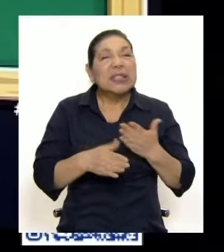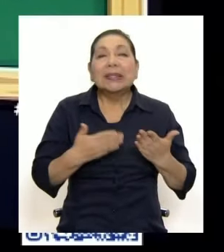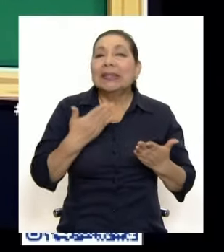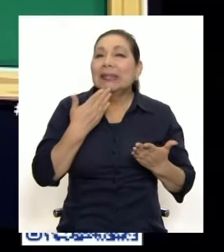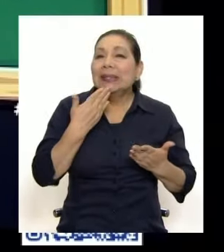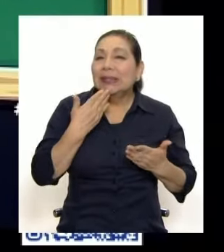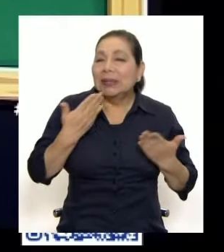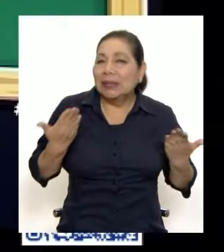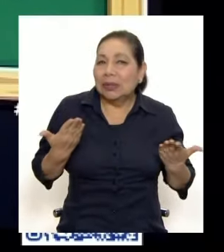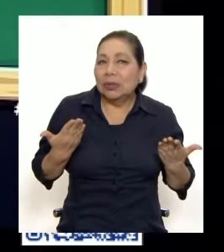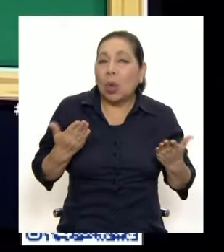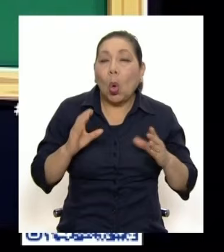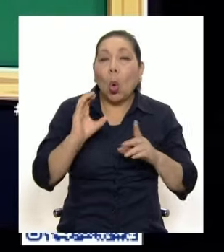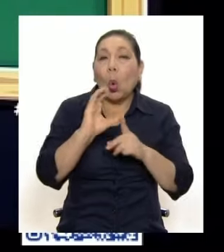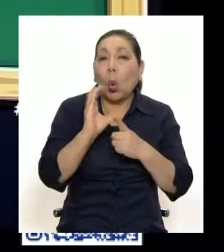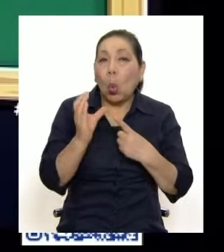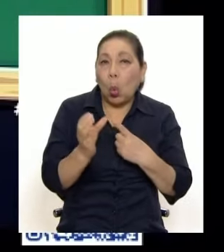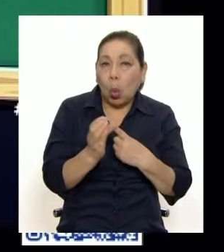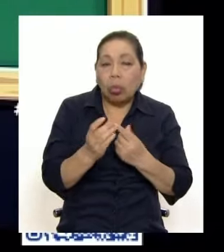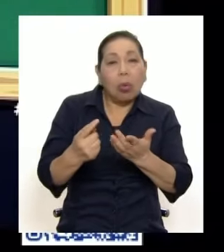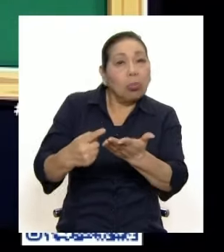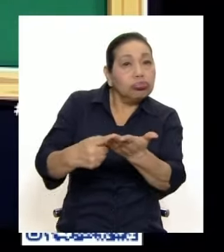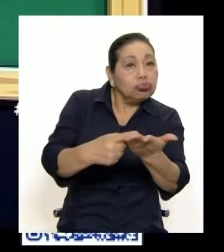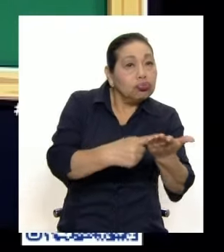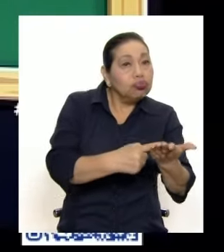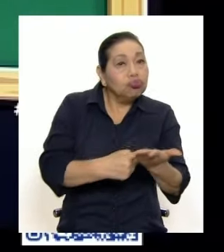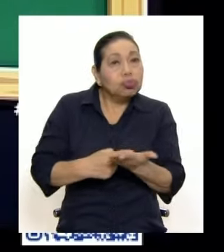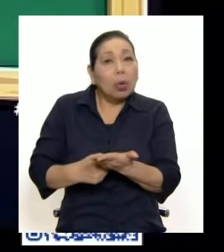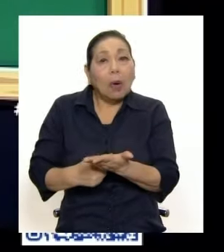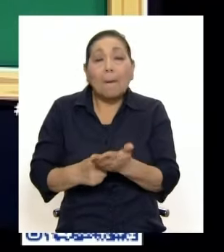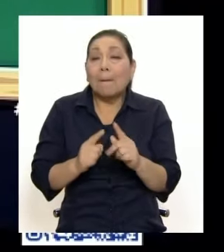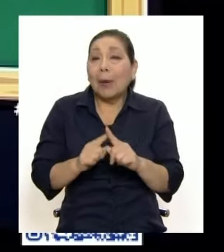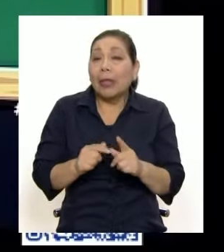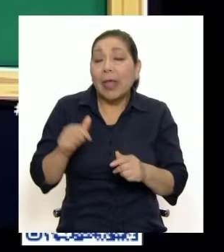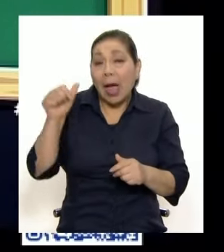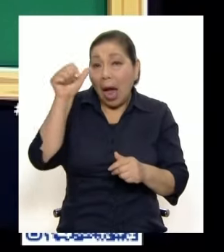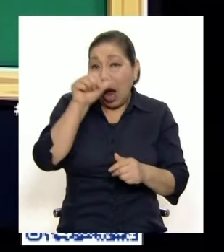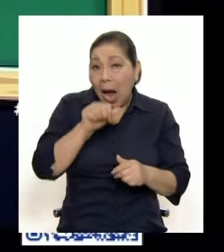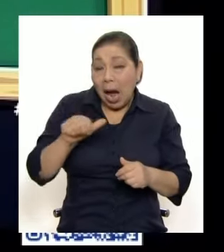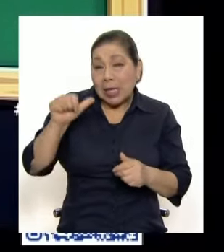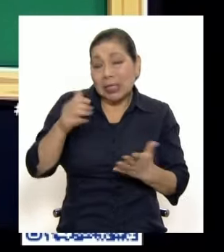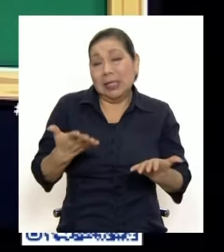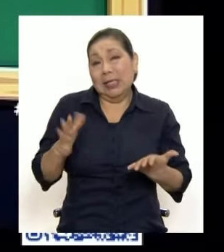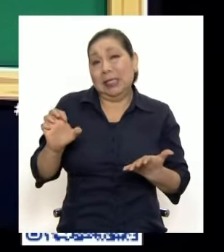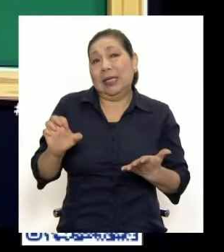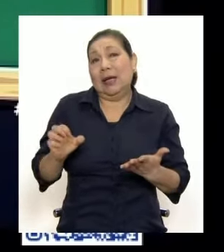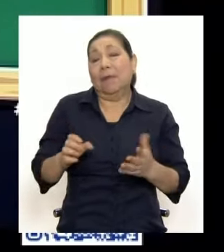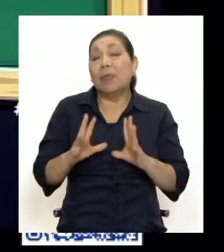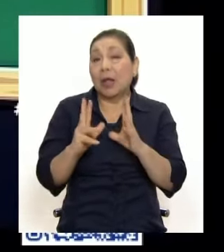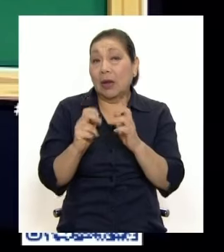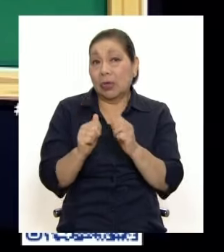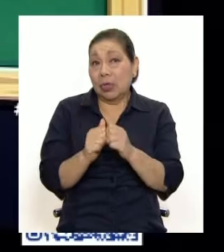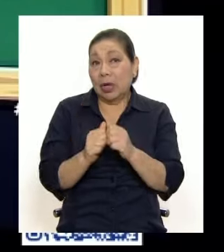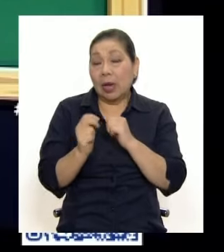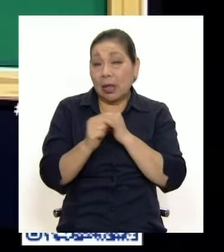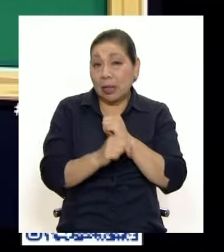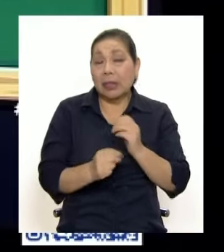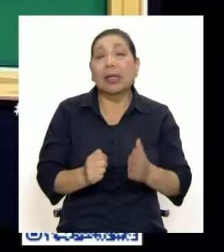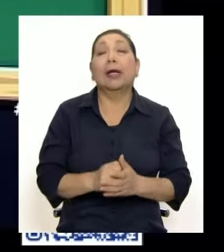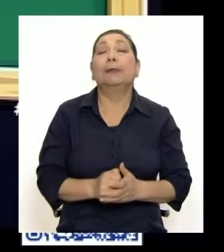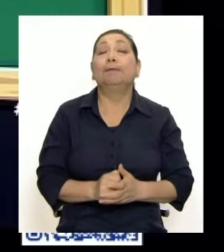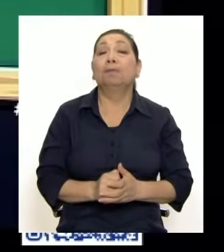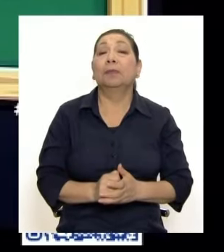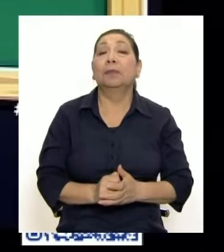a la cultura del consensualismo y del voluntarismo asiático heredado de la asociación de Naciones del sudeste